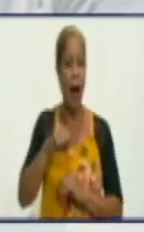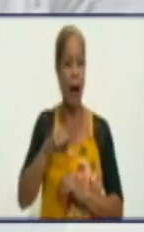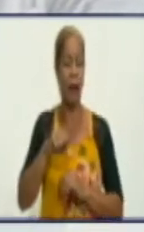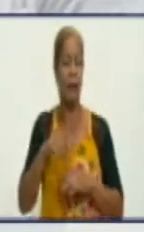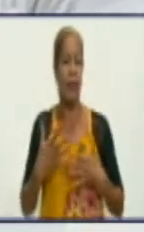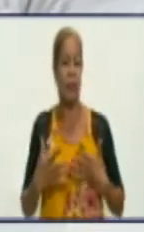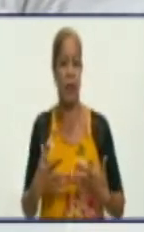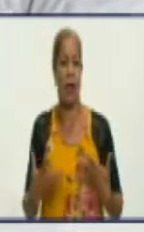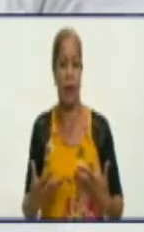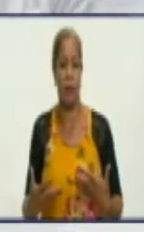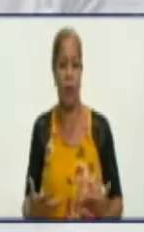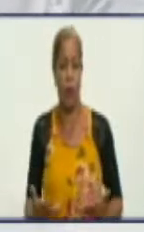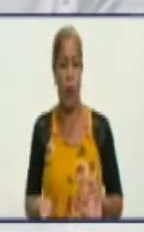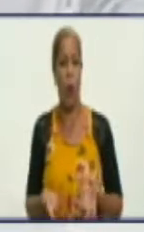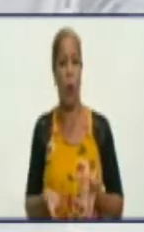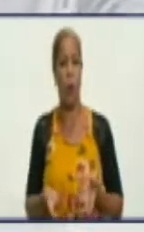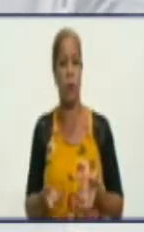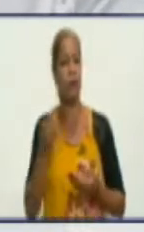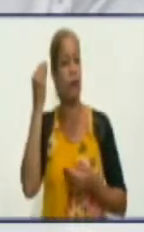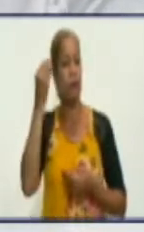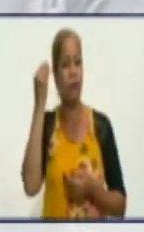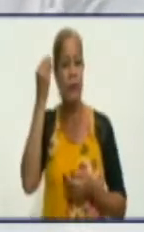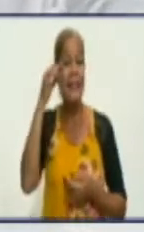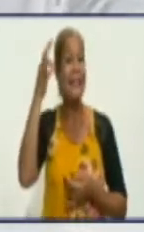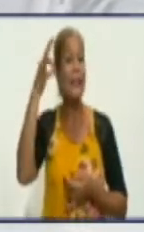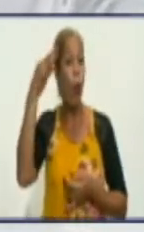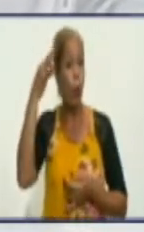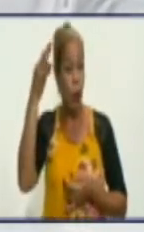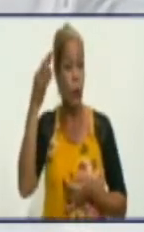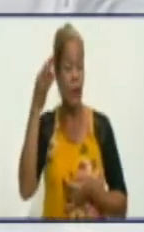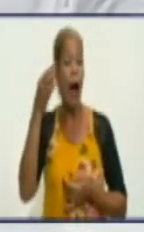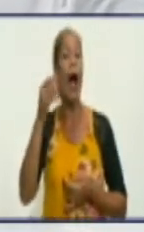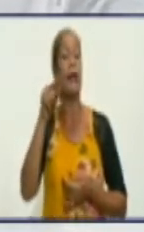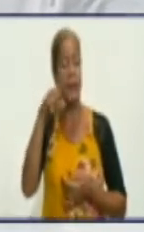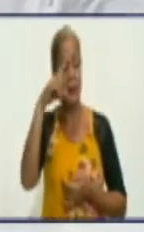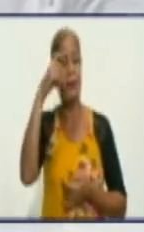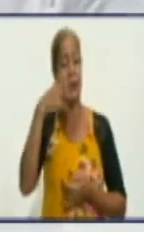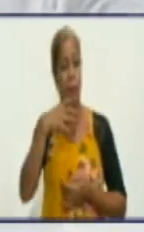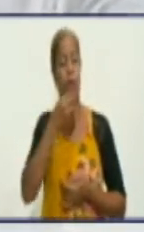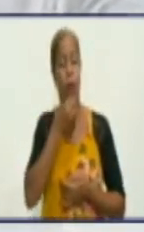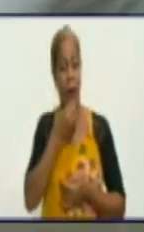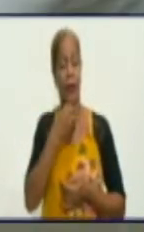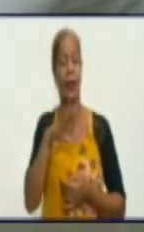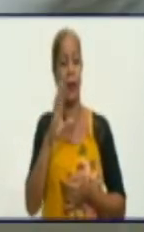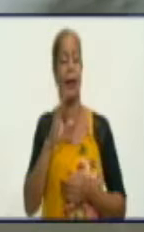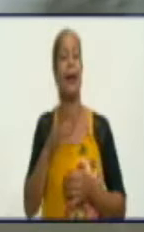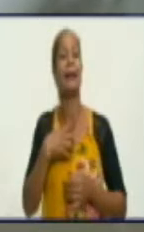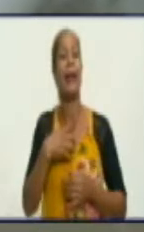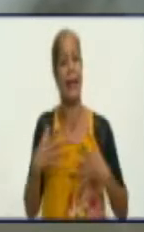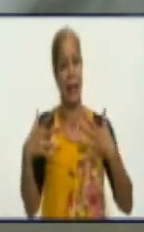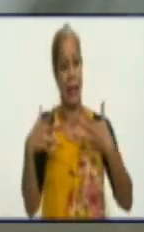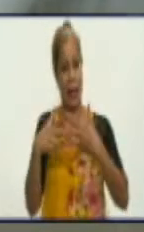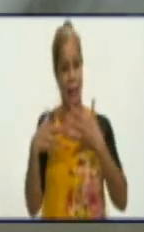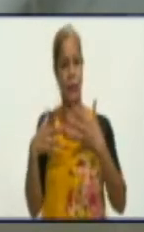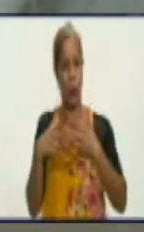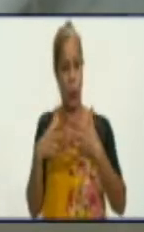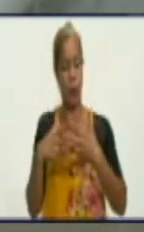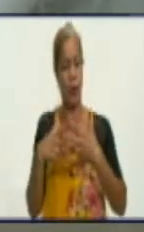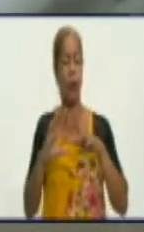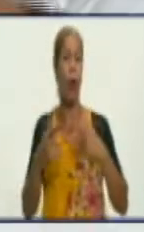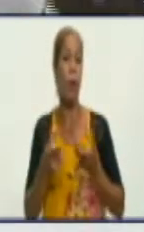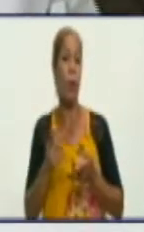serie de reacciones internas metabólicas en el organismo. ¿De qué forma? Pudiera conllevar, o sea, a secretar dichas